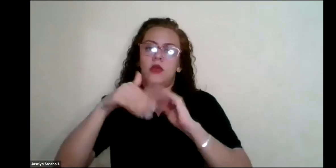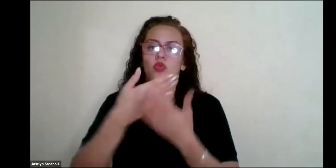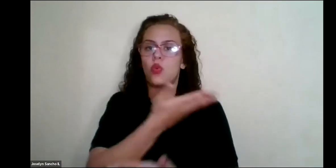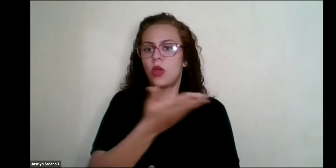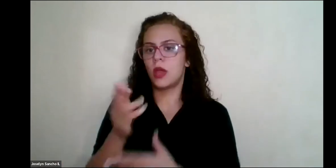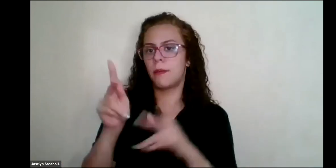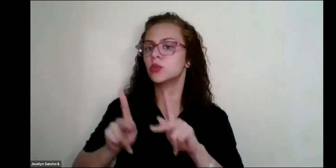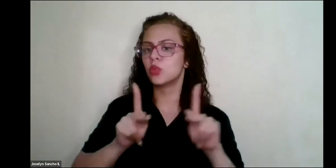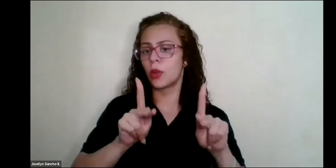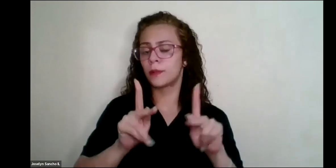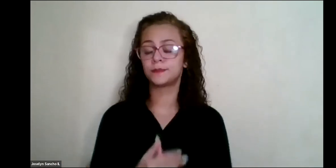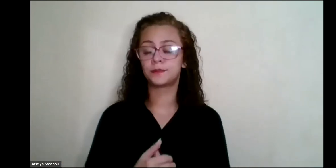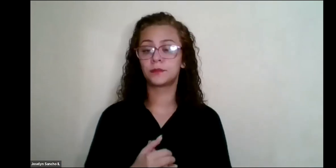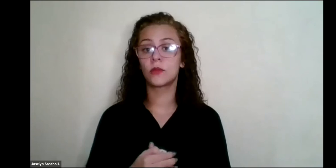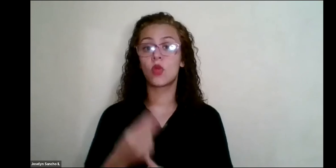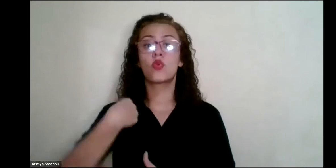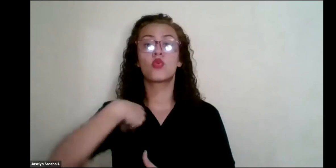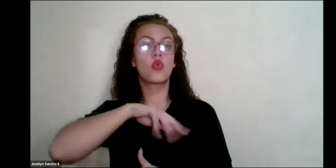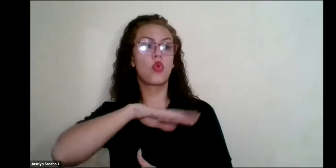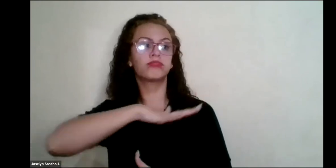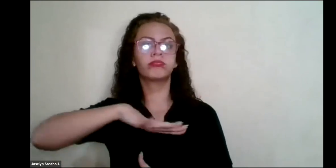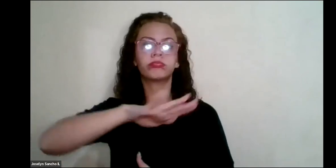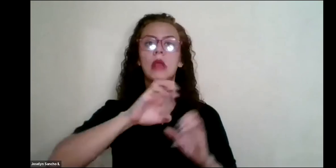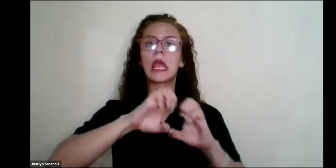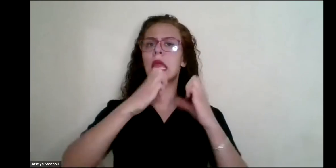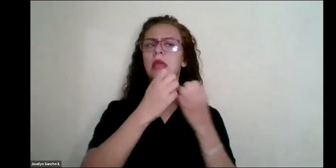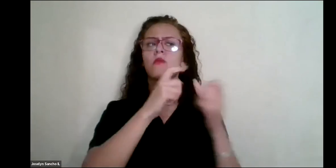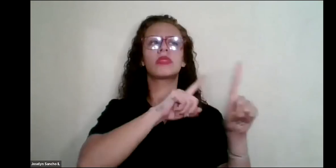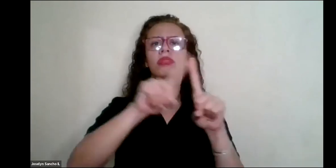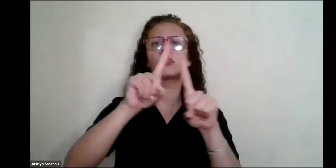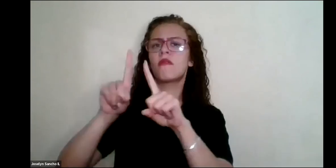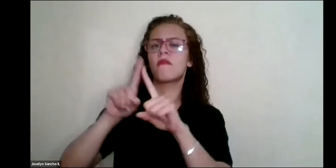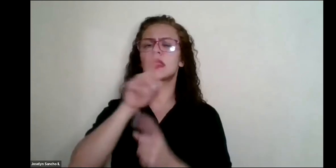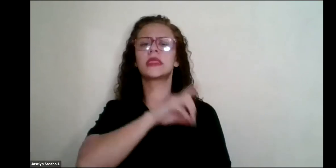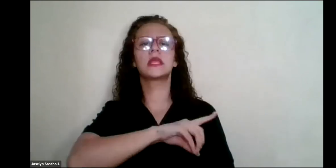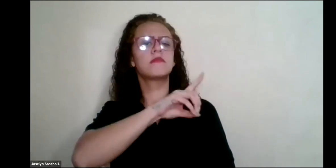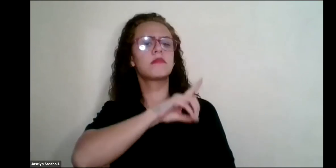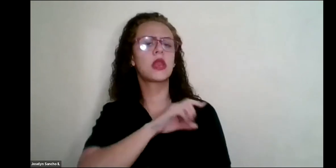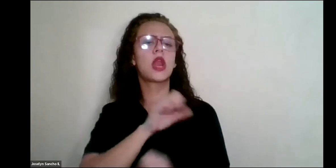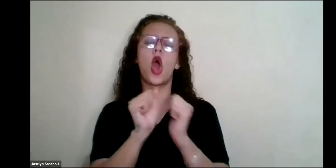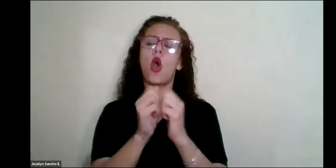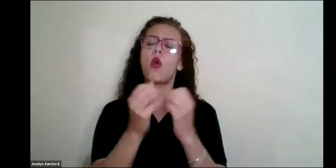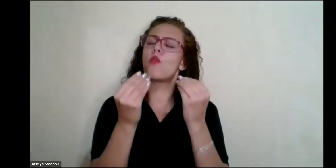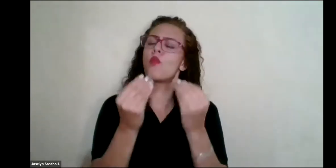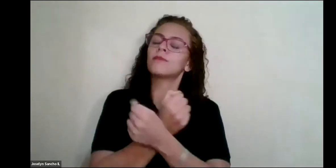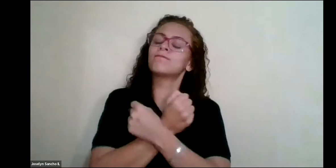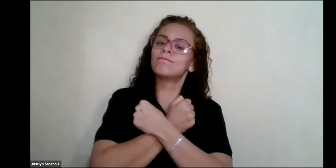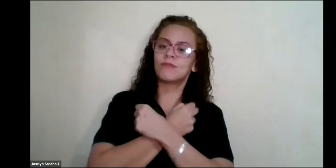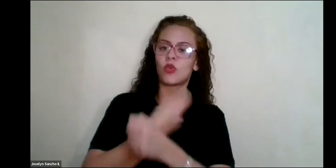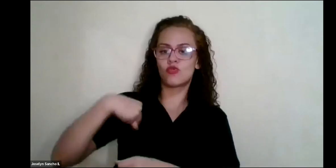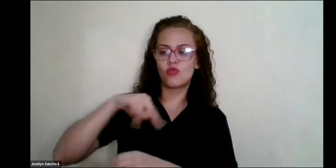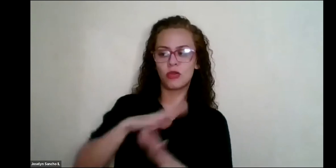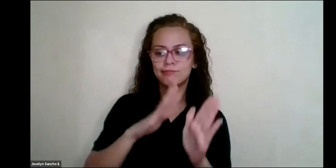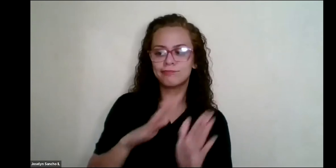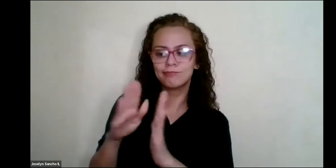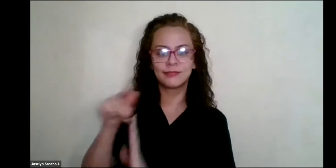personas. Somos un equipo interdisciplinario que con mucho cariño hemos organizado todas